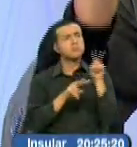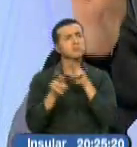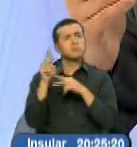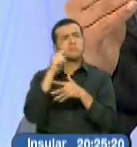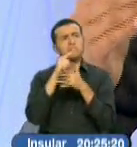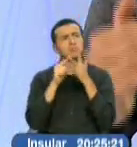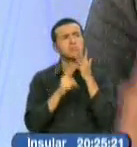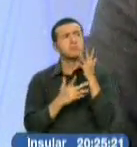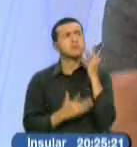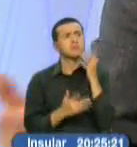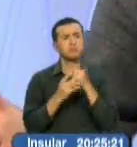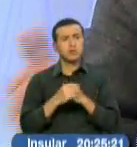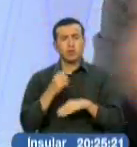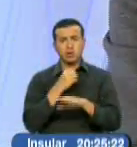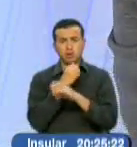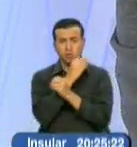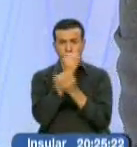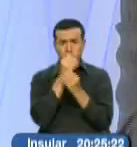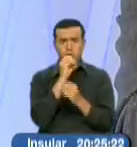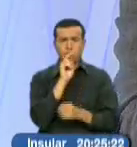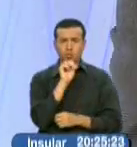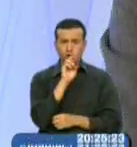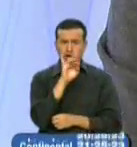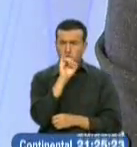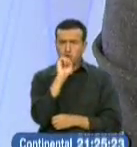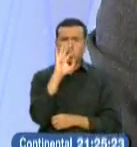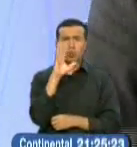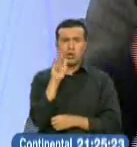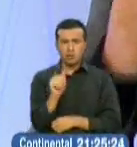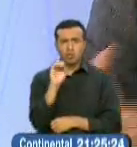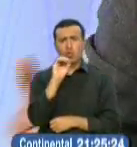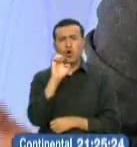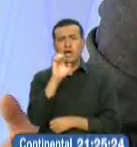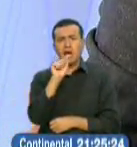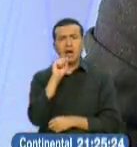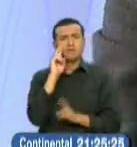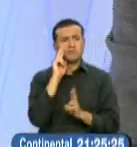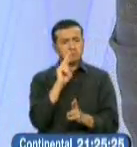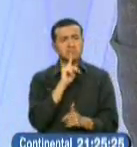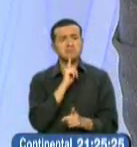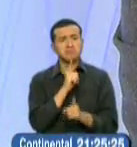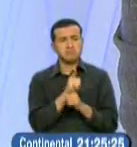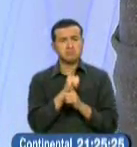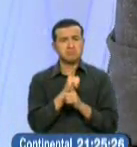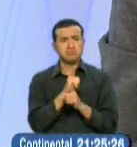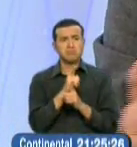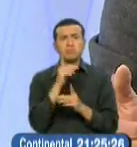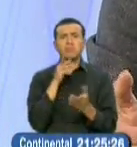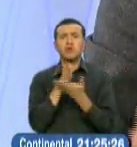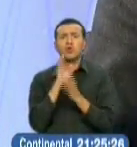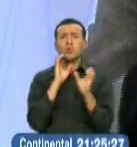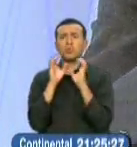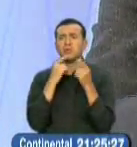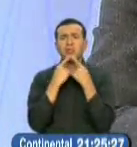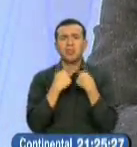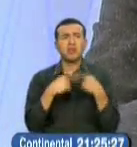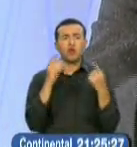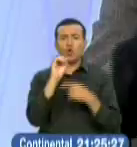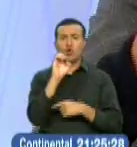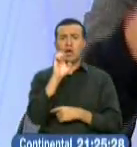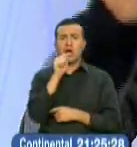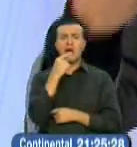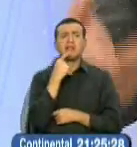los informes de Uniore, de UNASUR, de OEA, en donde se reconoce. Por ahí un medio de comunicación hoy día señalaba, la